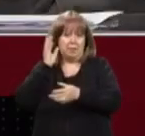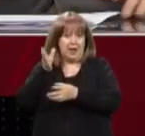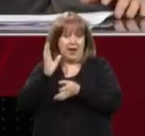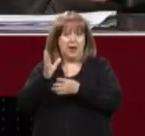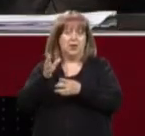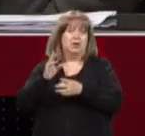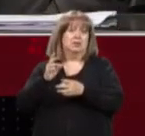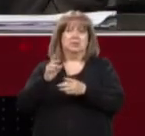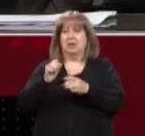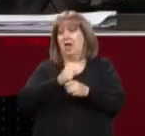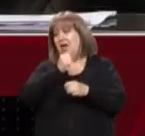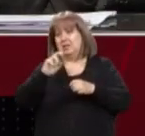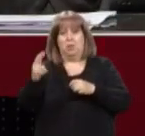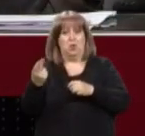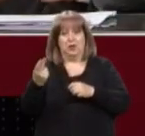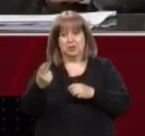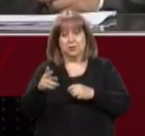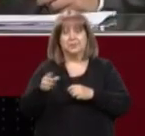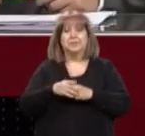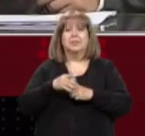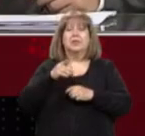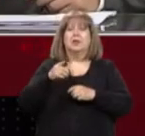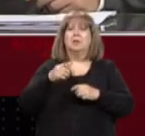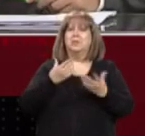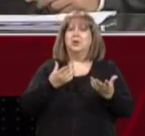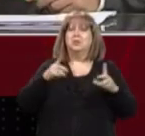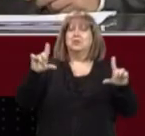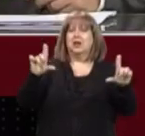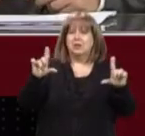a propósito, o mejor dicho, no es que lo vio, ¿le dio esa sensación?